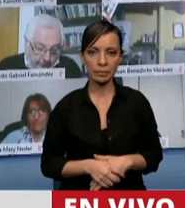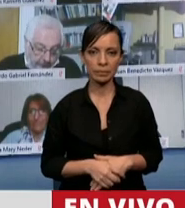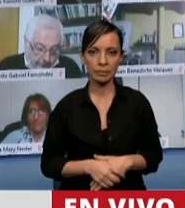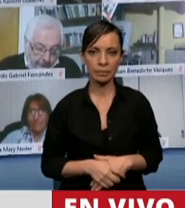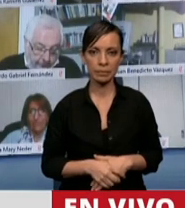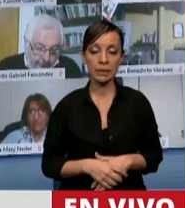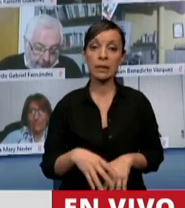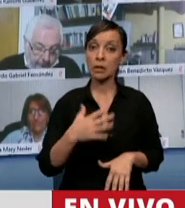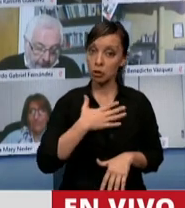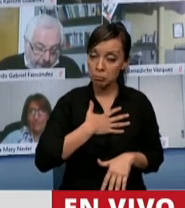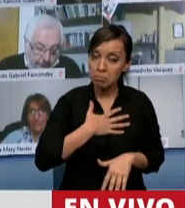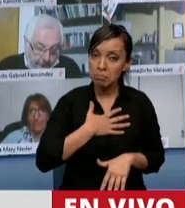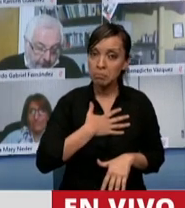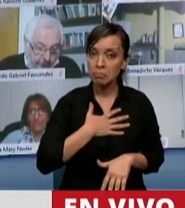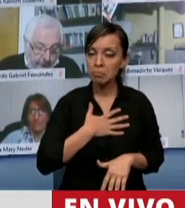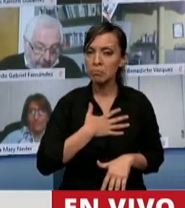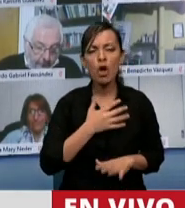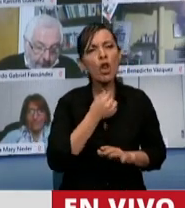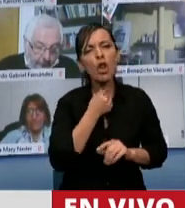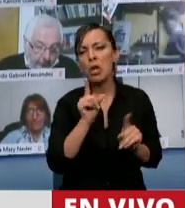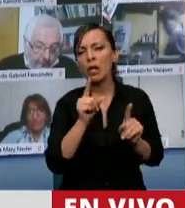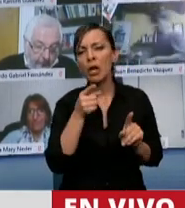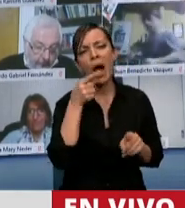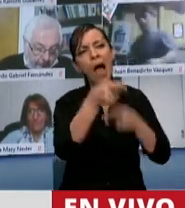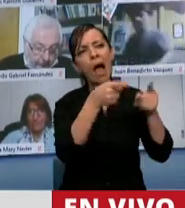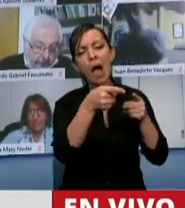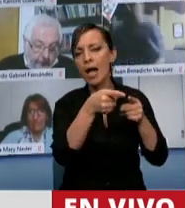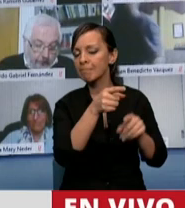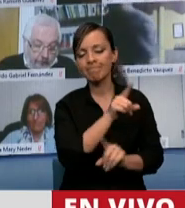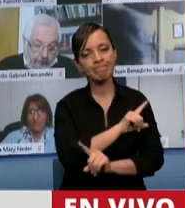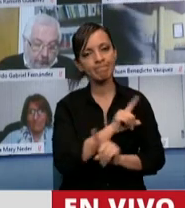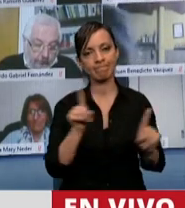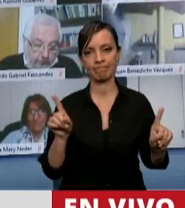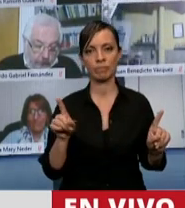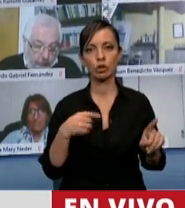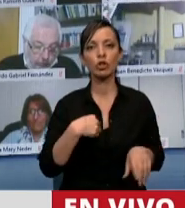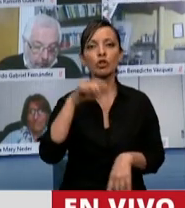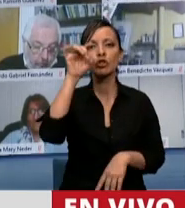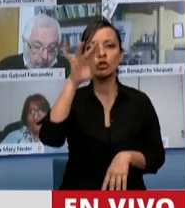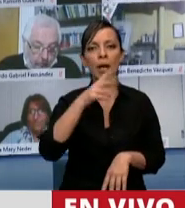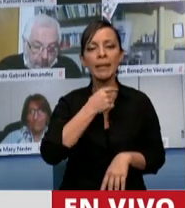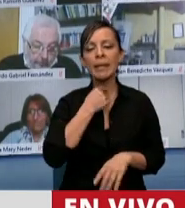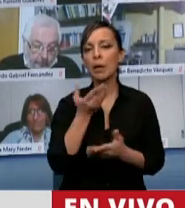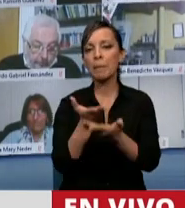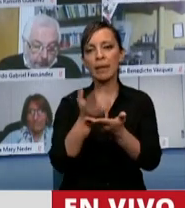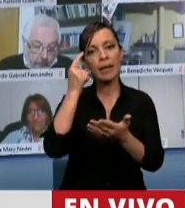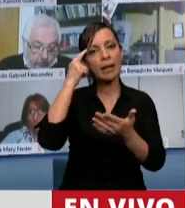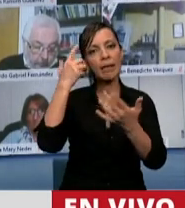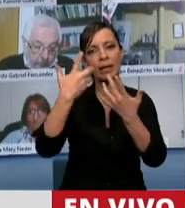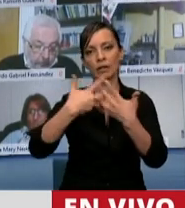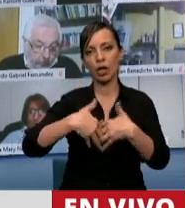yo sinceramente no quiero agraviar a nadie yo solamente quiero llamar a la reflexión